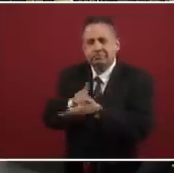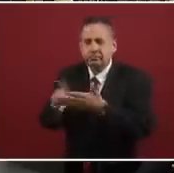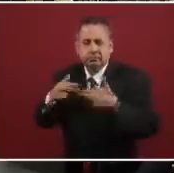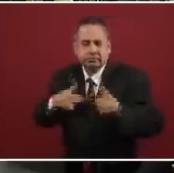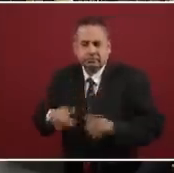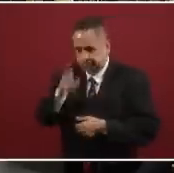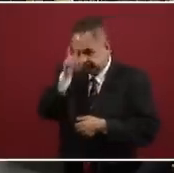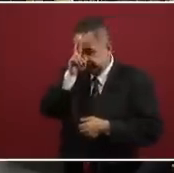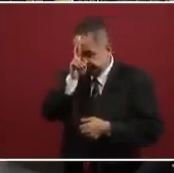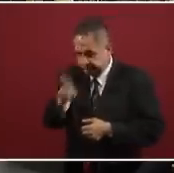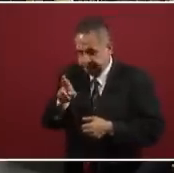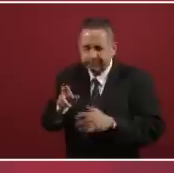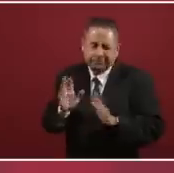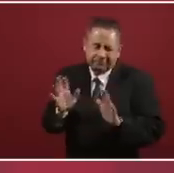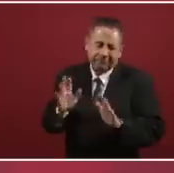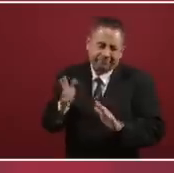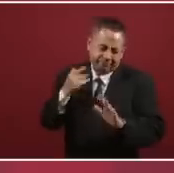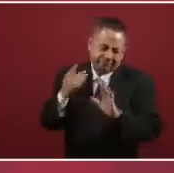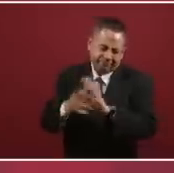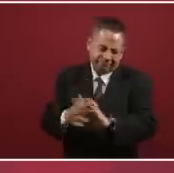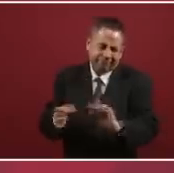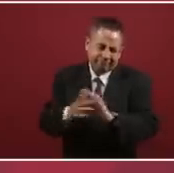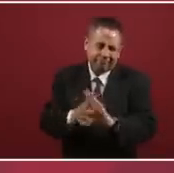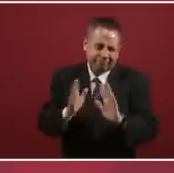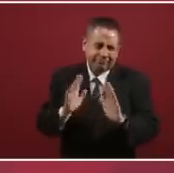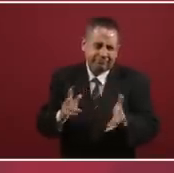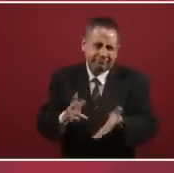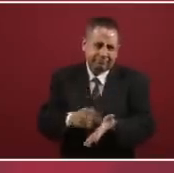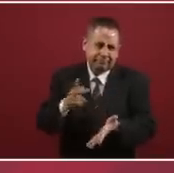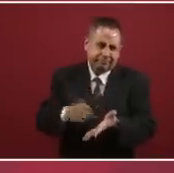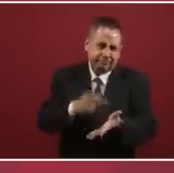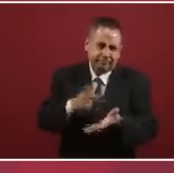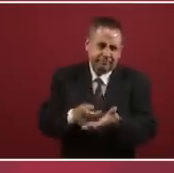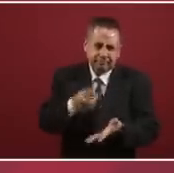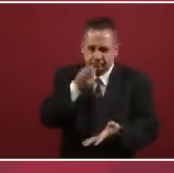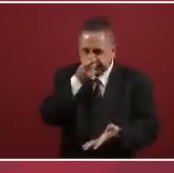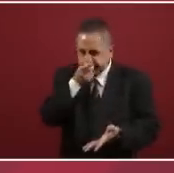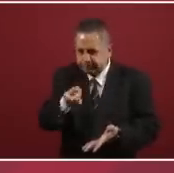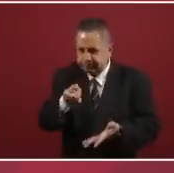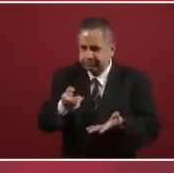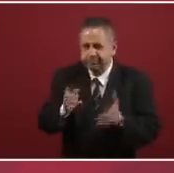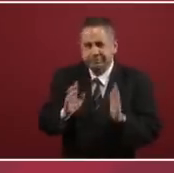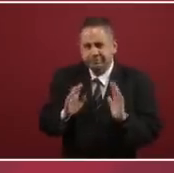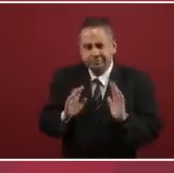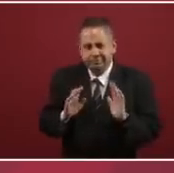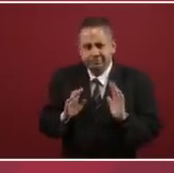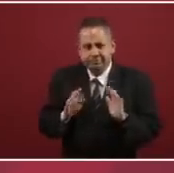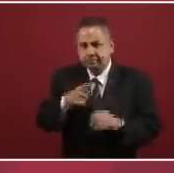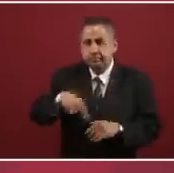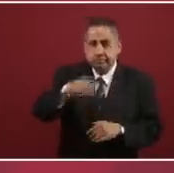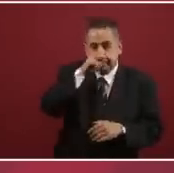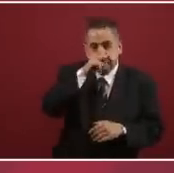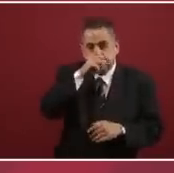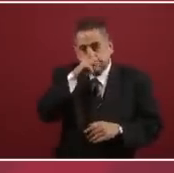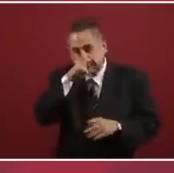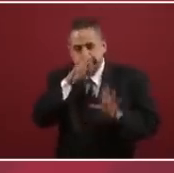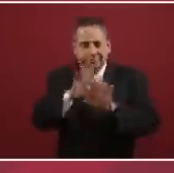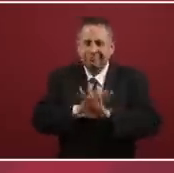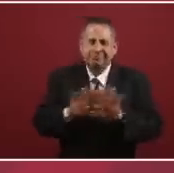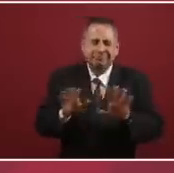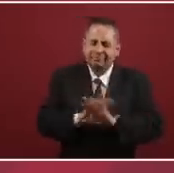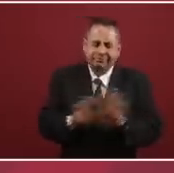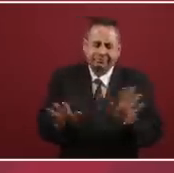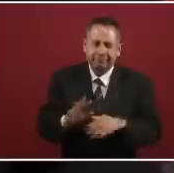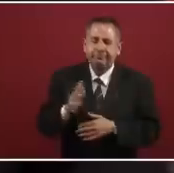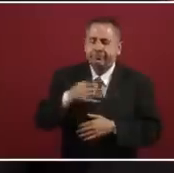Es un tema que ya abordamos, nadie debe preocuparse por eso,